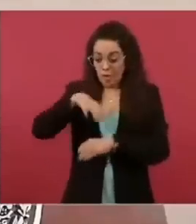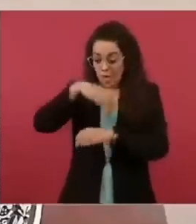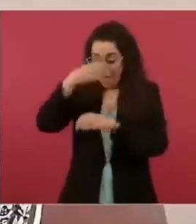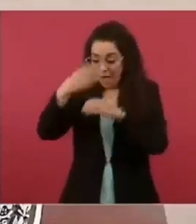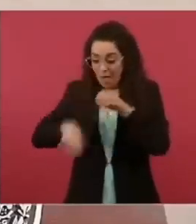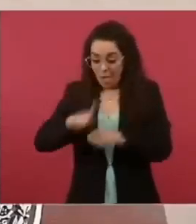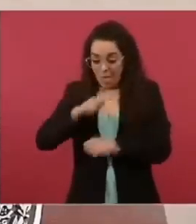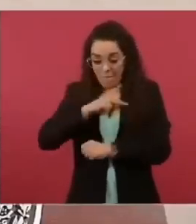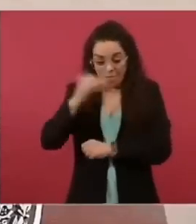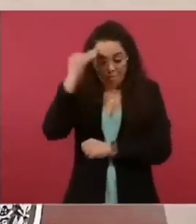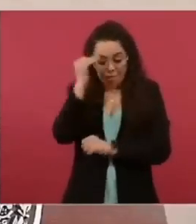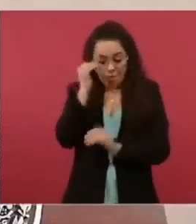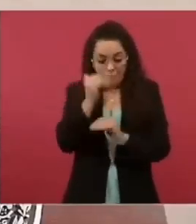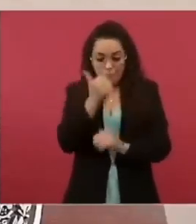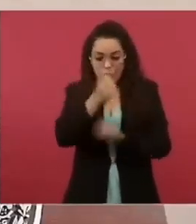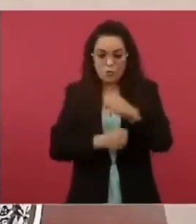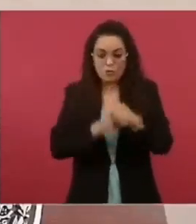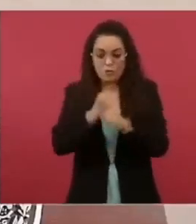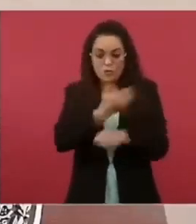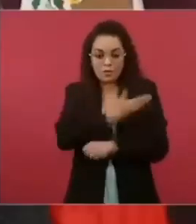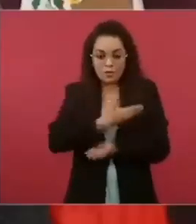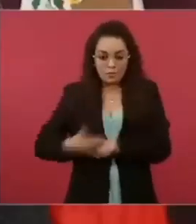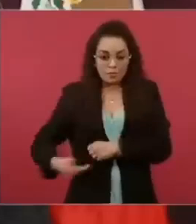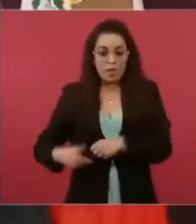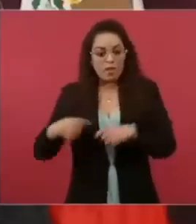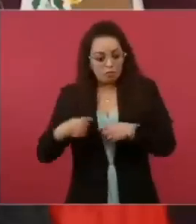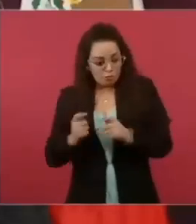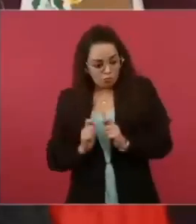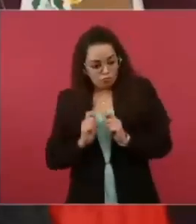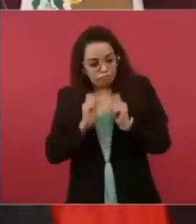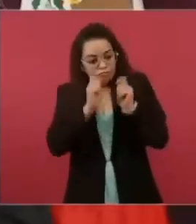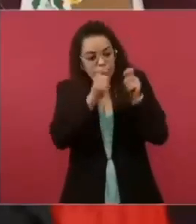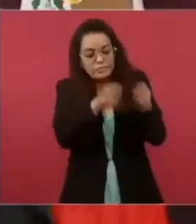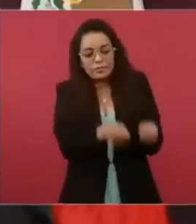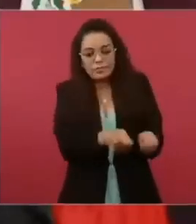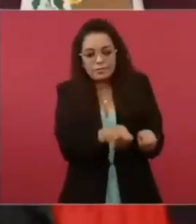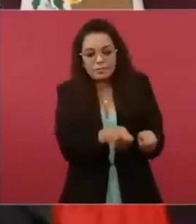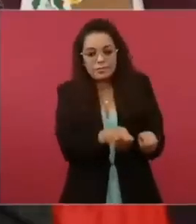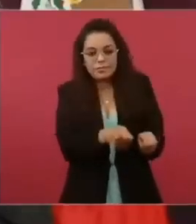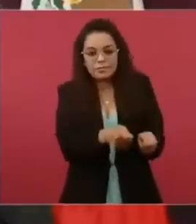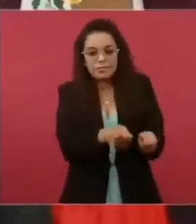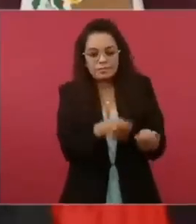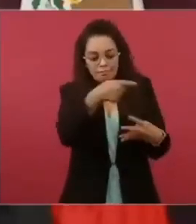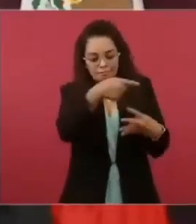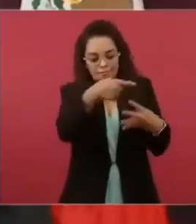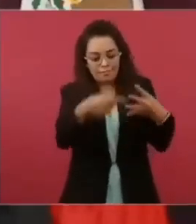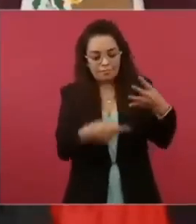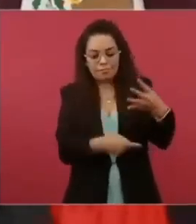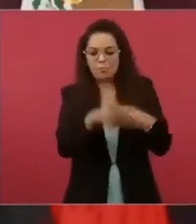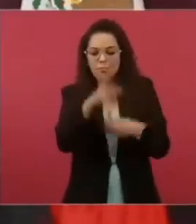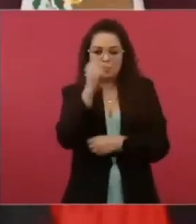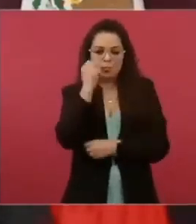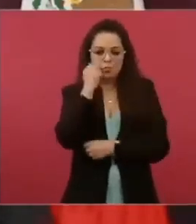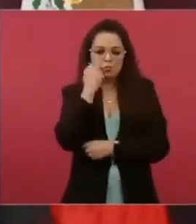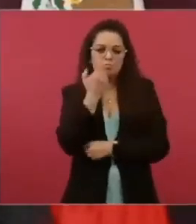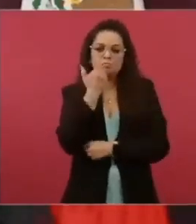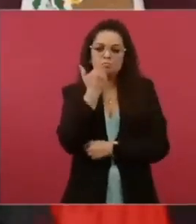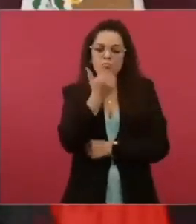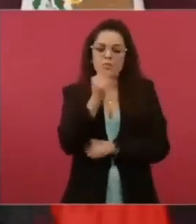quien va a actuar, estoy seguro, de manera responsable, y va a garantizar la continuidad con cambio.